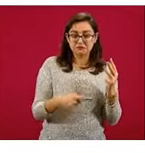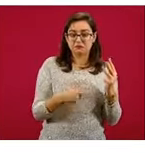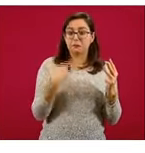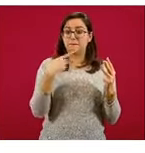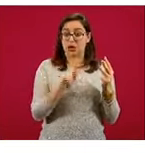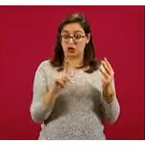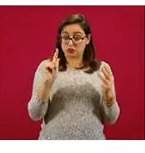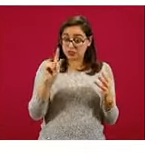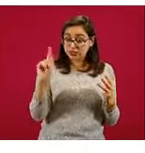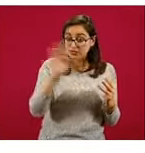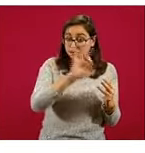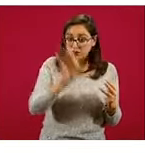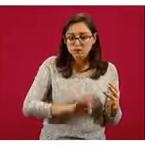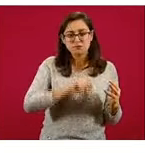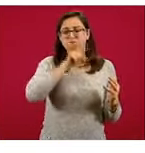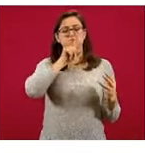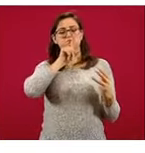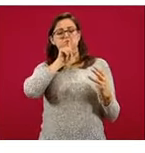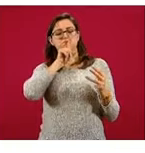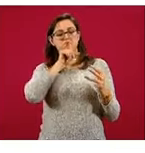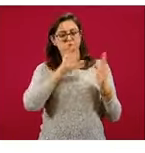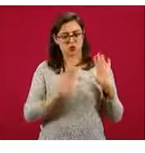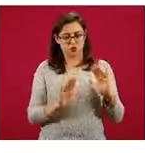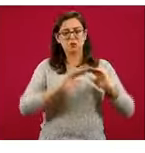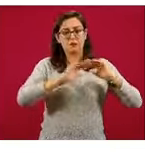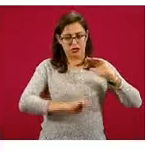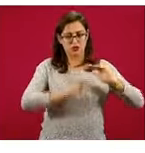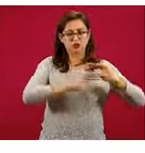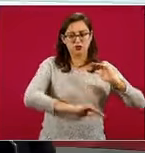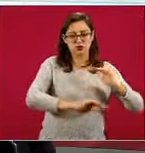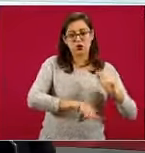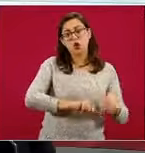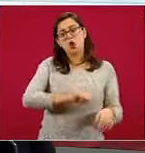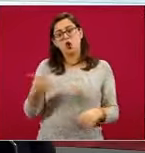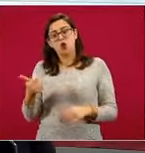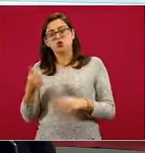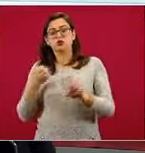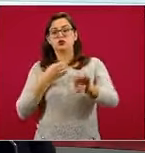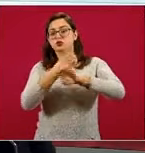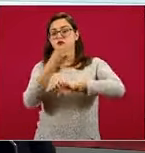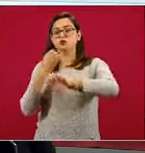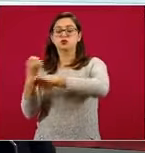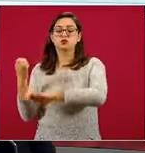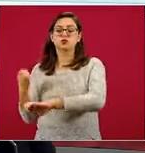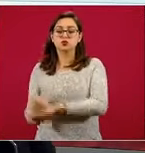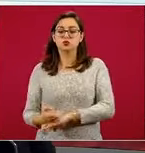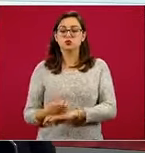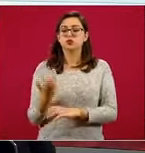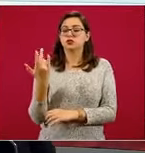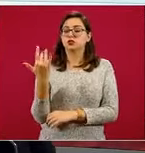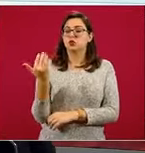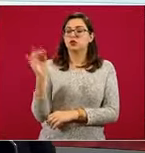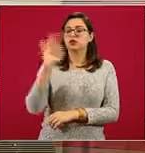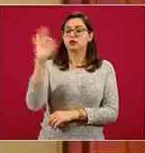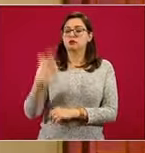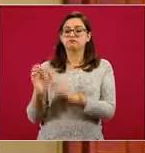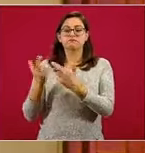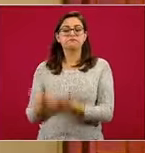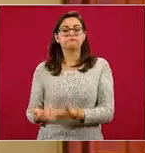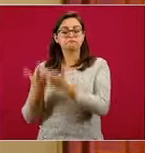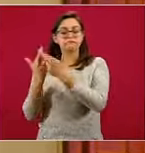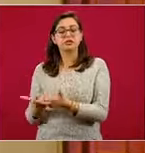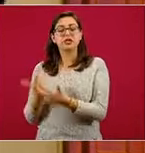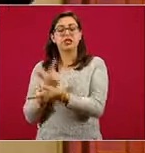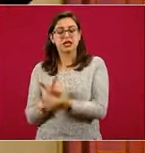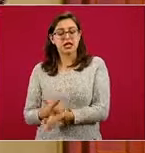el 70% considerado como un nivel de seguridad. Todas las demás entidades con más del 50% de